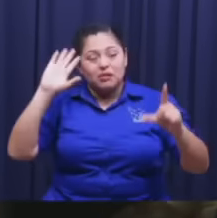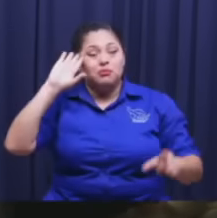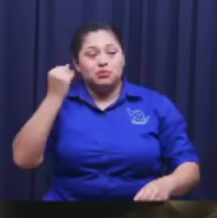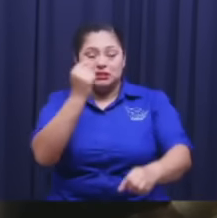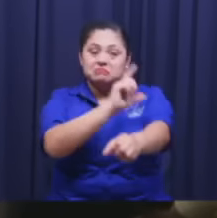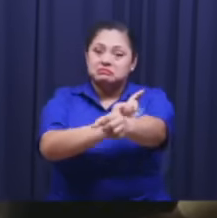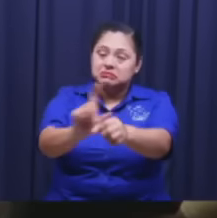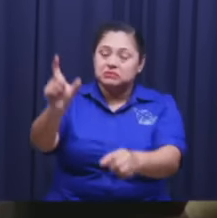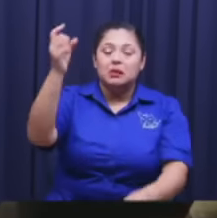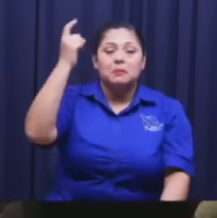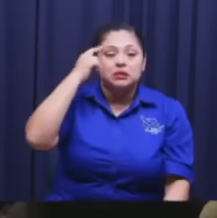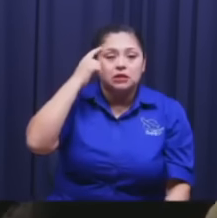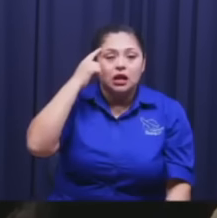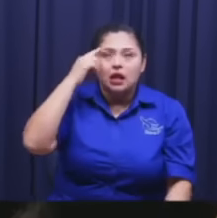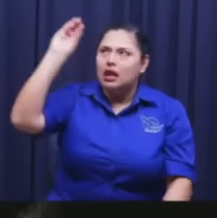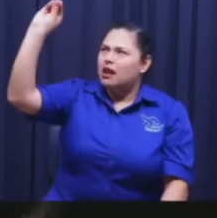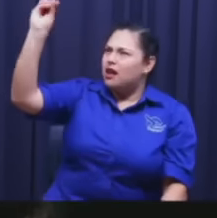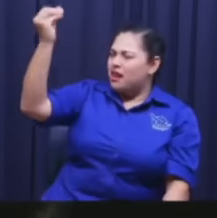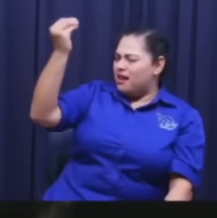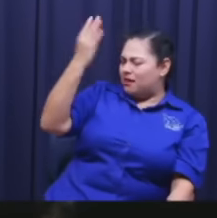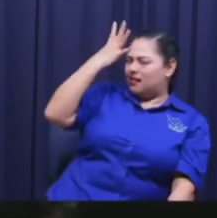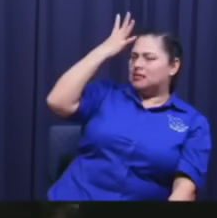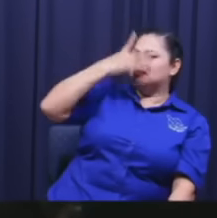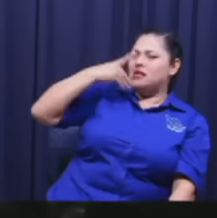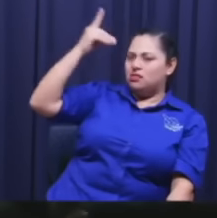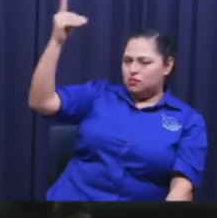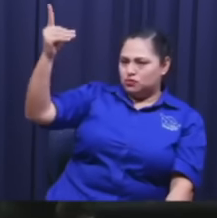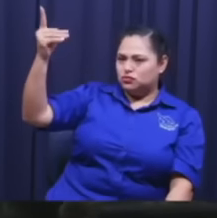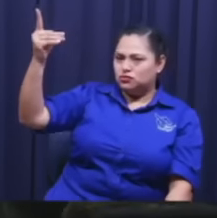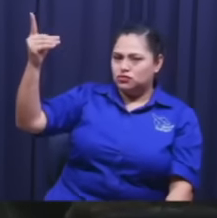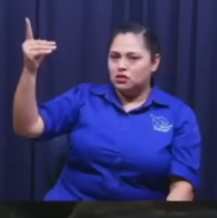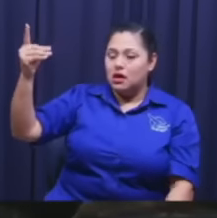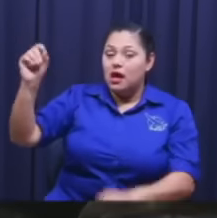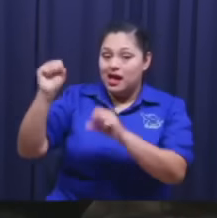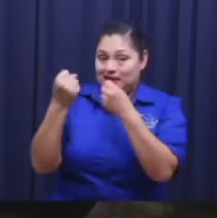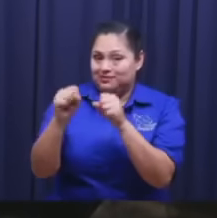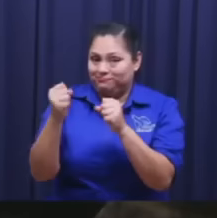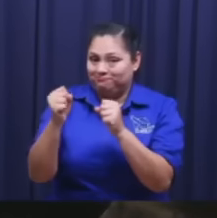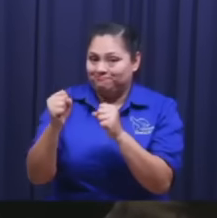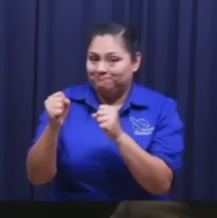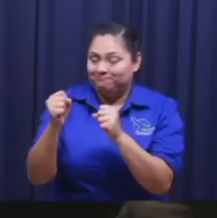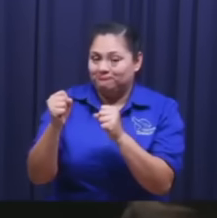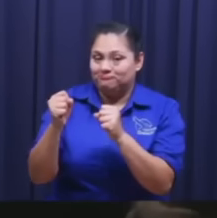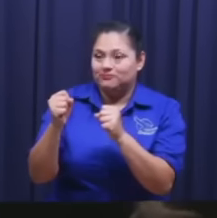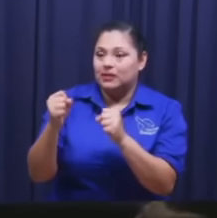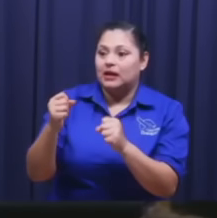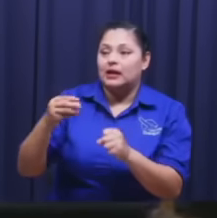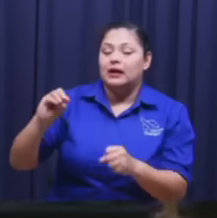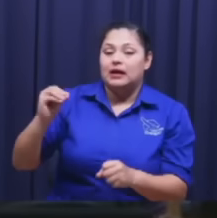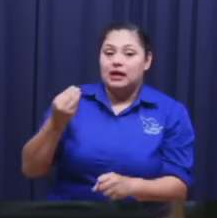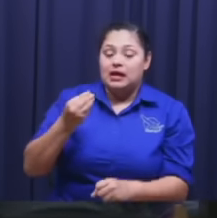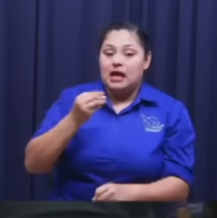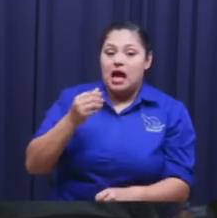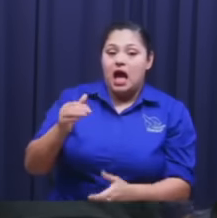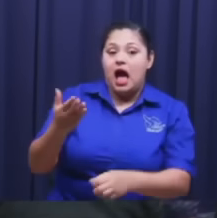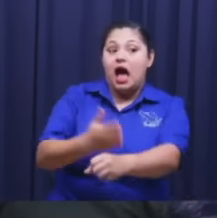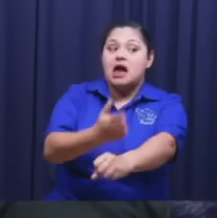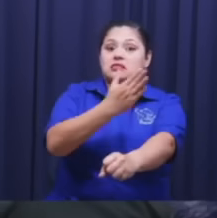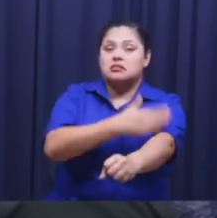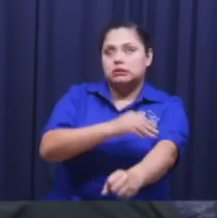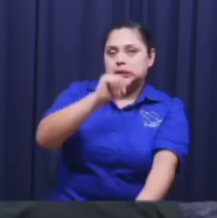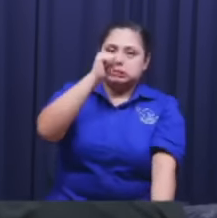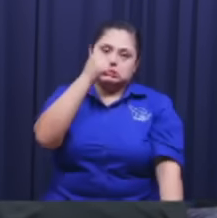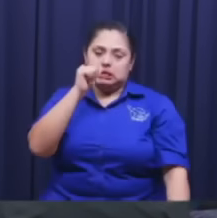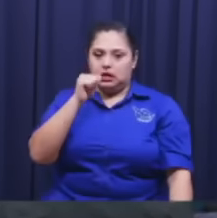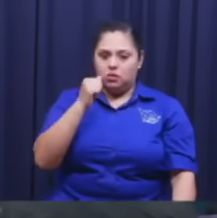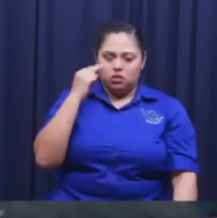La gracia, lo que nos va a hacer es que el que era bolo, cuando mire el guaro,